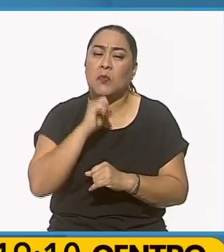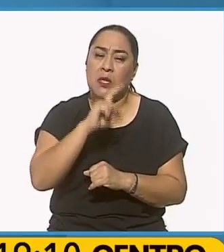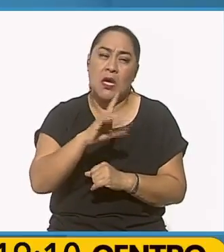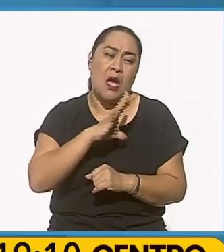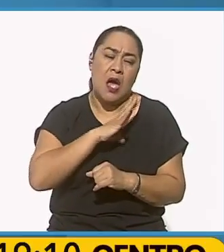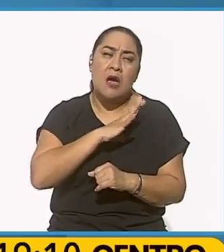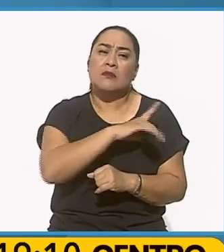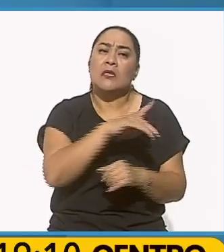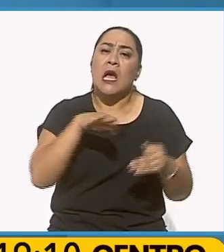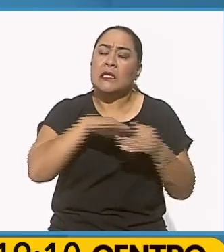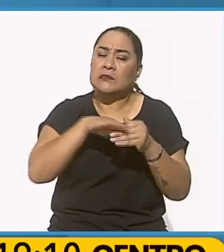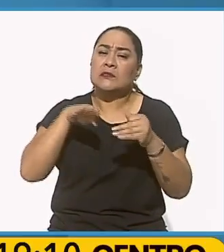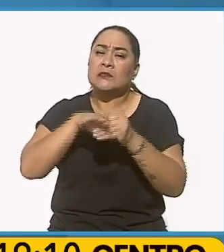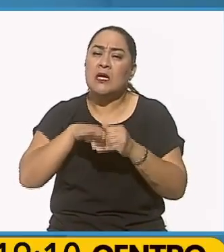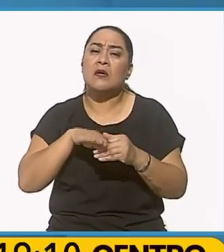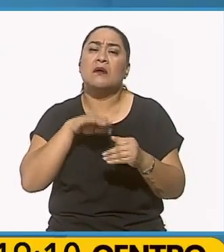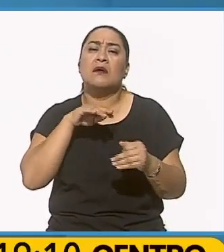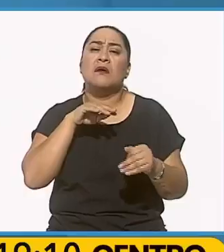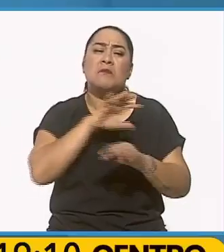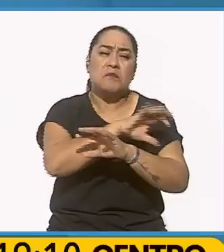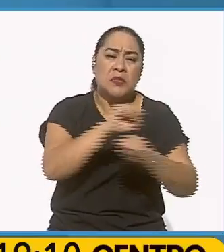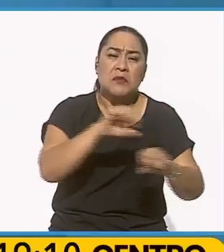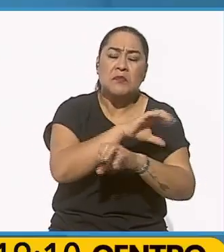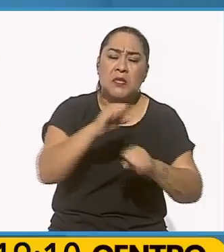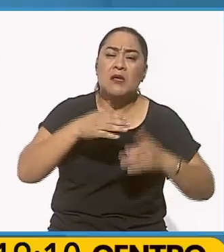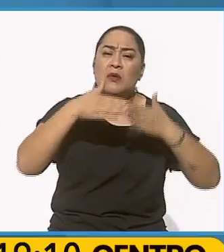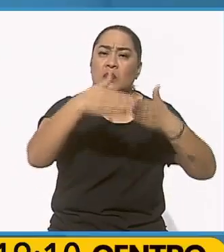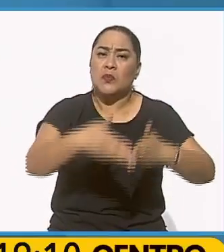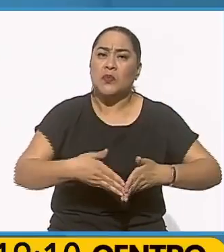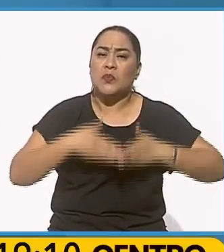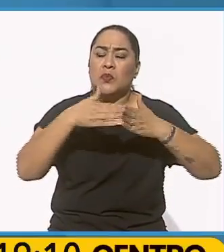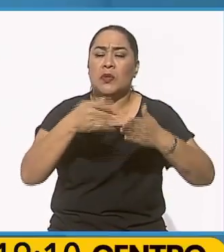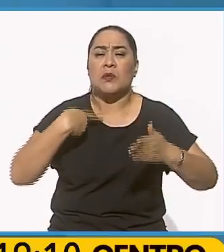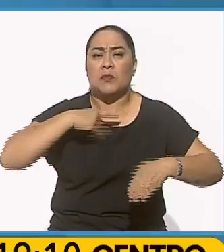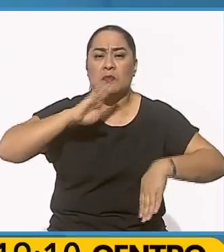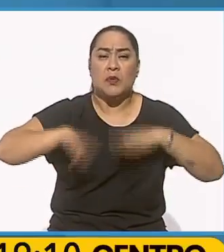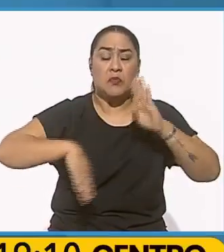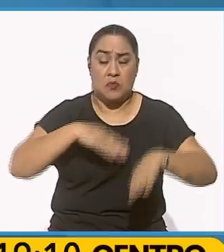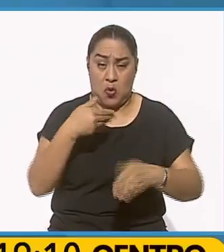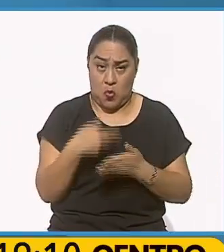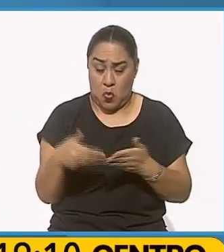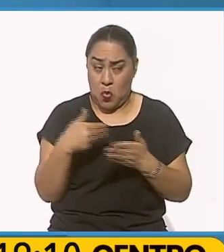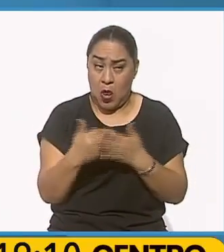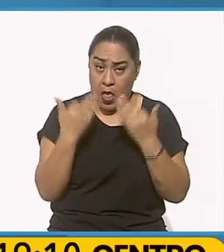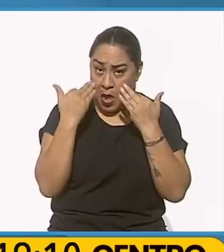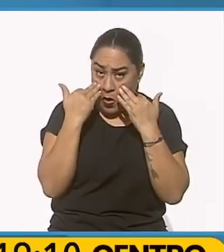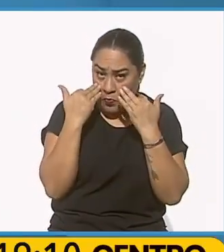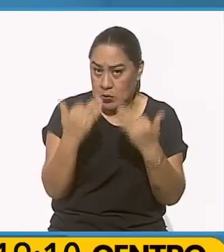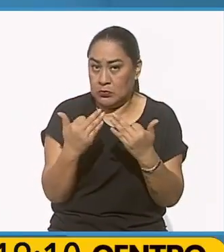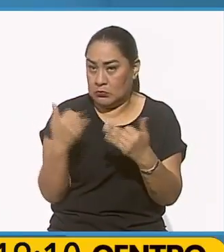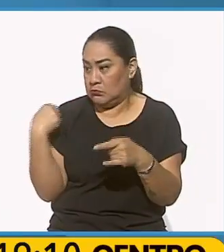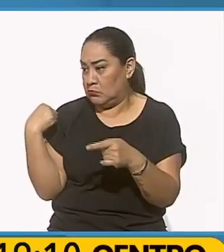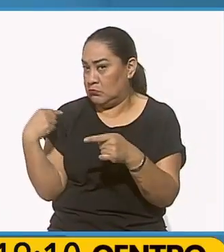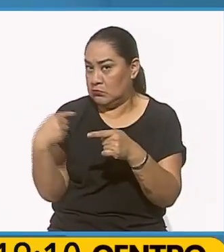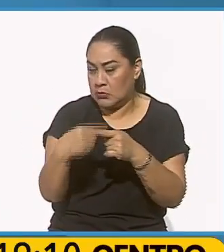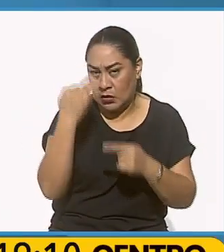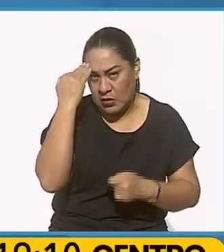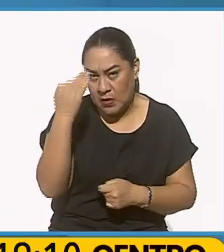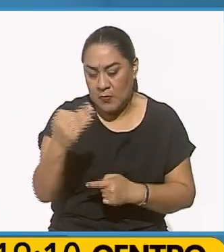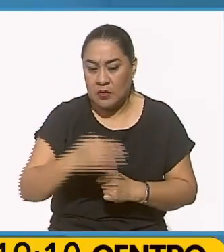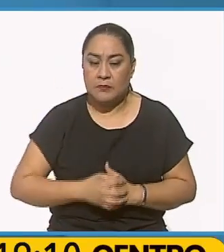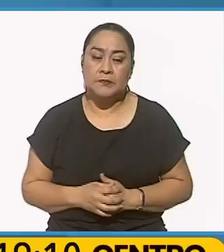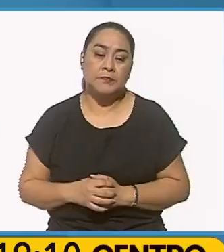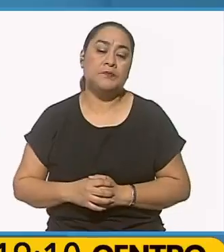diferentes ataques y asesinatos extrajudiciales a embarcaciones en el Gran Caribe que venimos viendo en las últimas semanas.